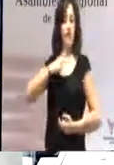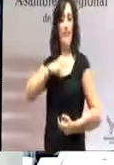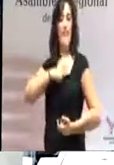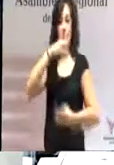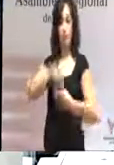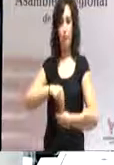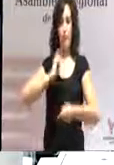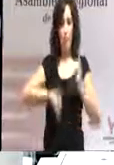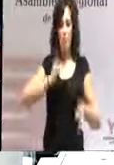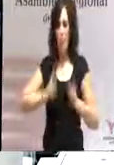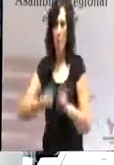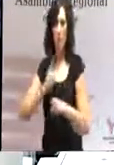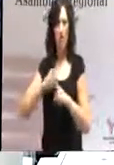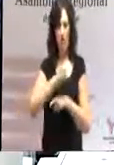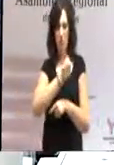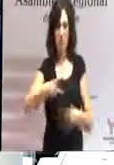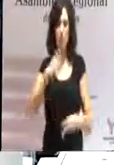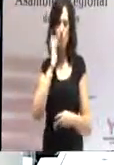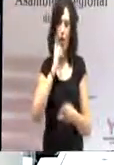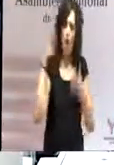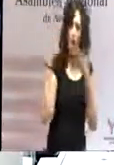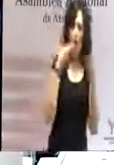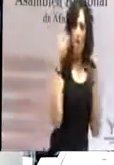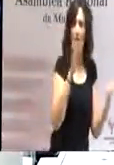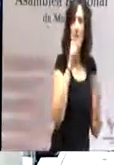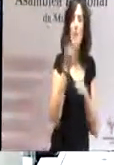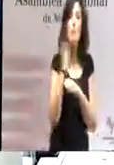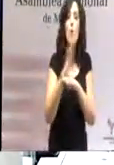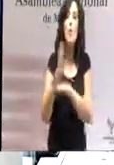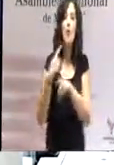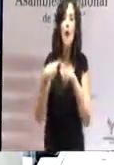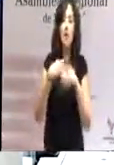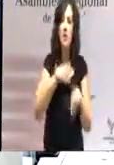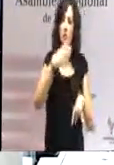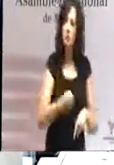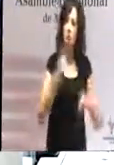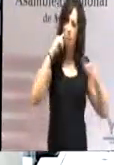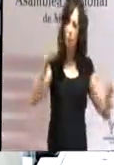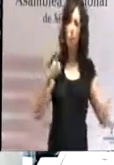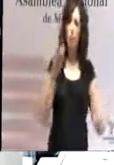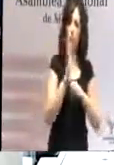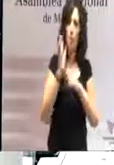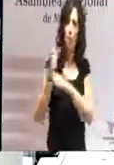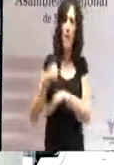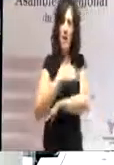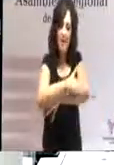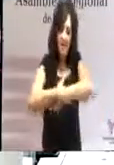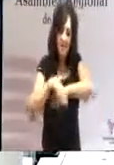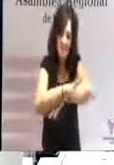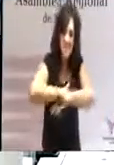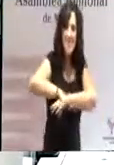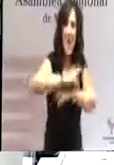Ciudadanos ha defendido siempre propuestas valientes para sacar adelante la recuperación de esta laguna, pero propuestas que cuenten